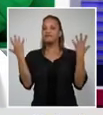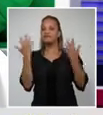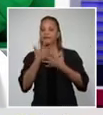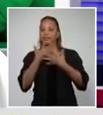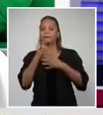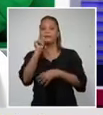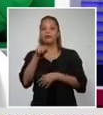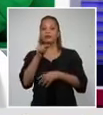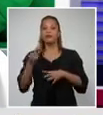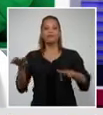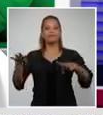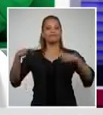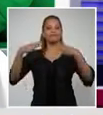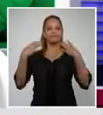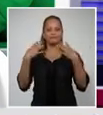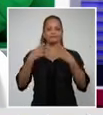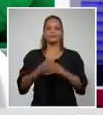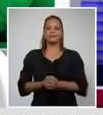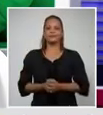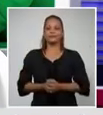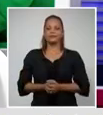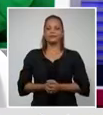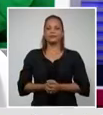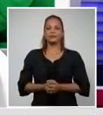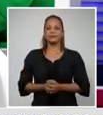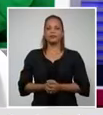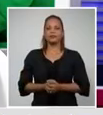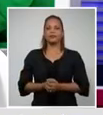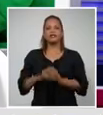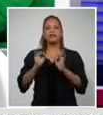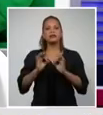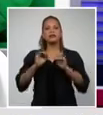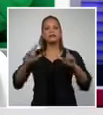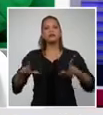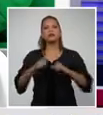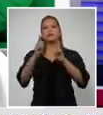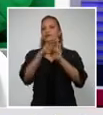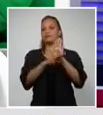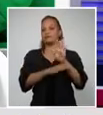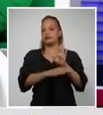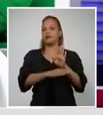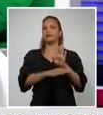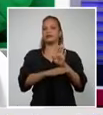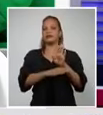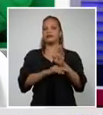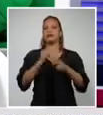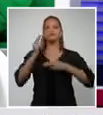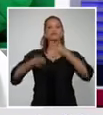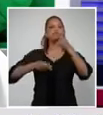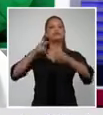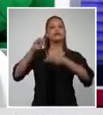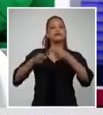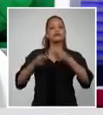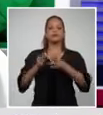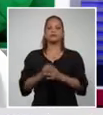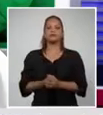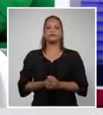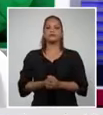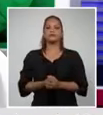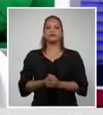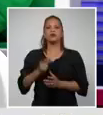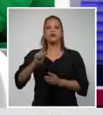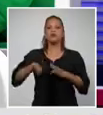escuchan la información y que cumplen con las medidas que se reiteran en varias de ellas. Hoy un día